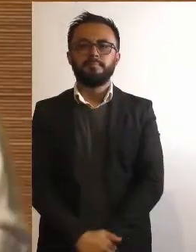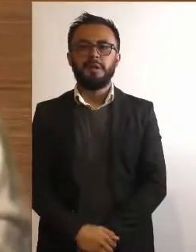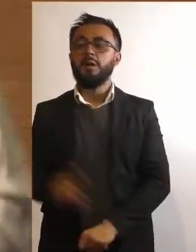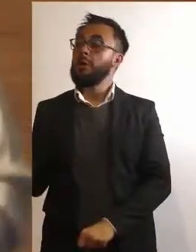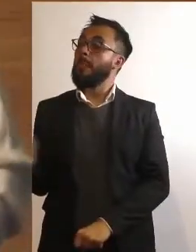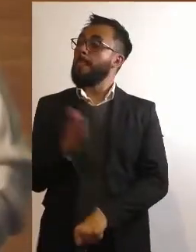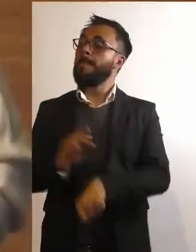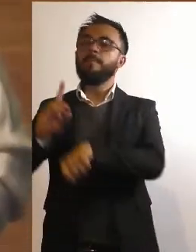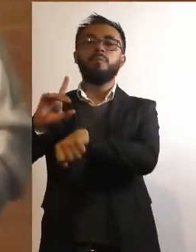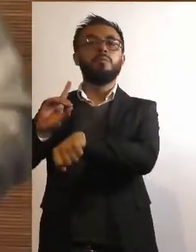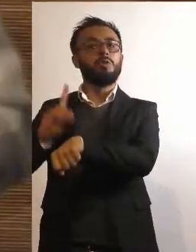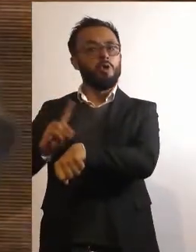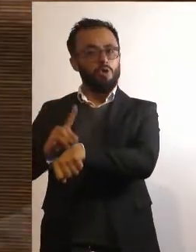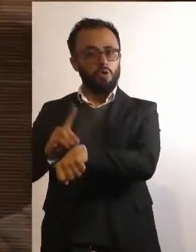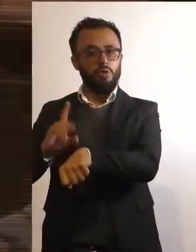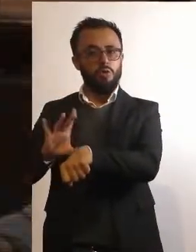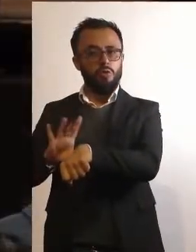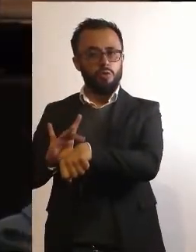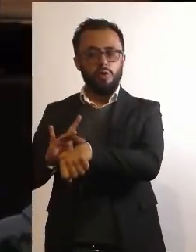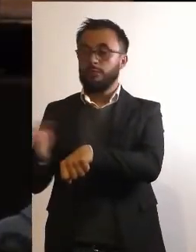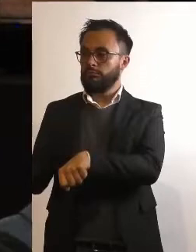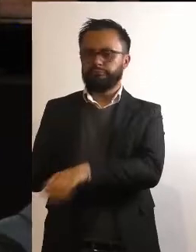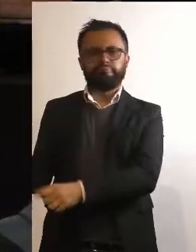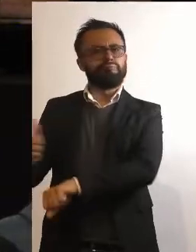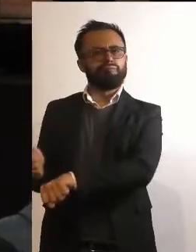No, vamos a darle un gran aplauso a nuestra rectora.